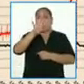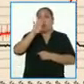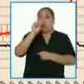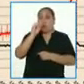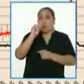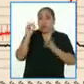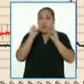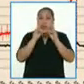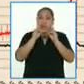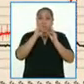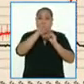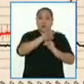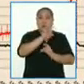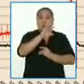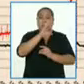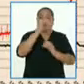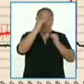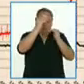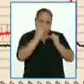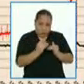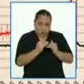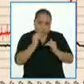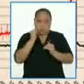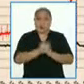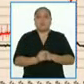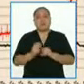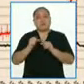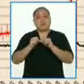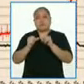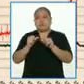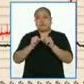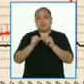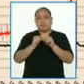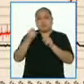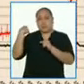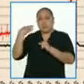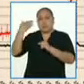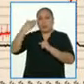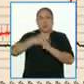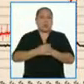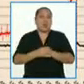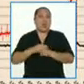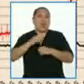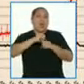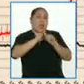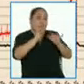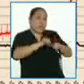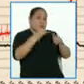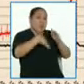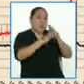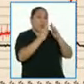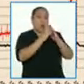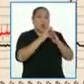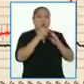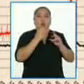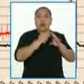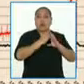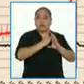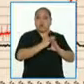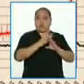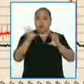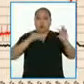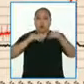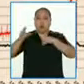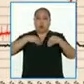camas, en los últimos días se está manteniendo. Entonces, la cuarentena lo que busca no es cortar el contagio, en una Ajá. parte sí, pero